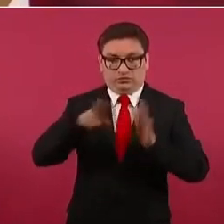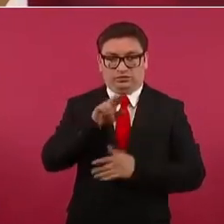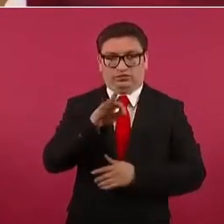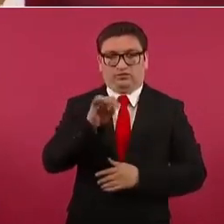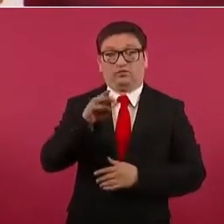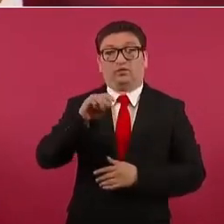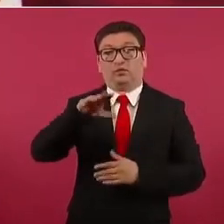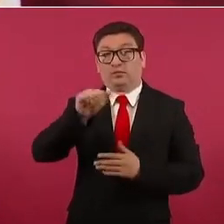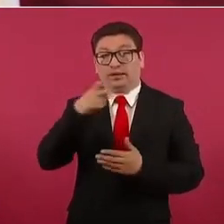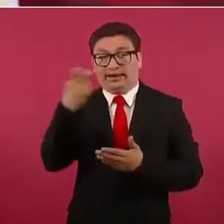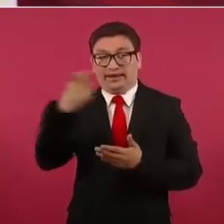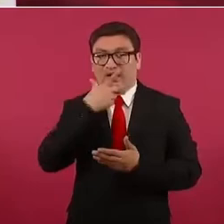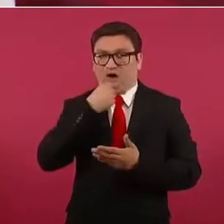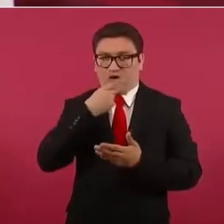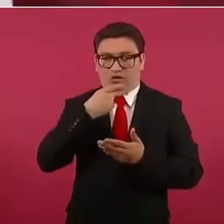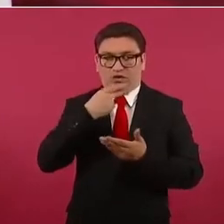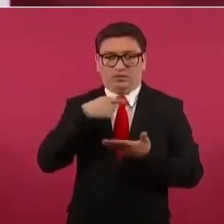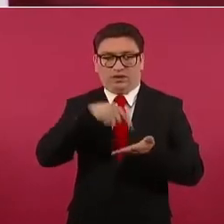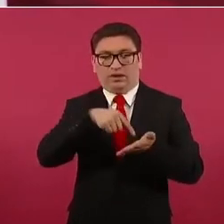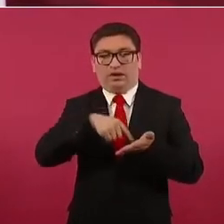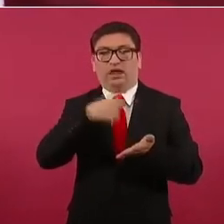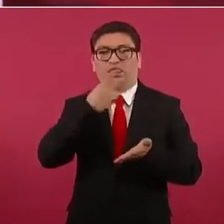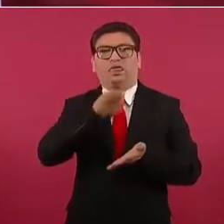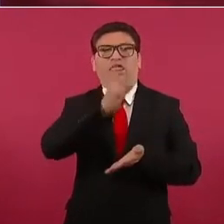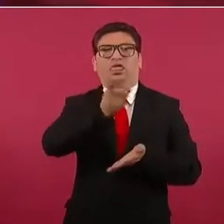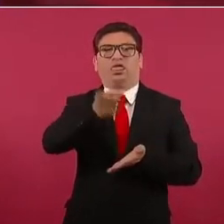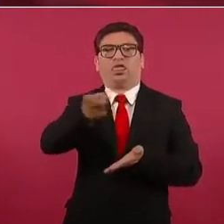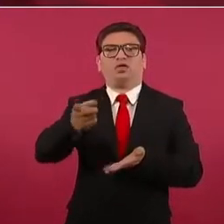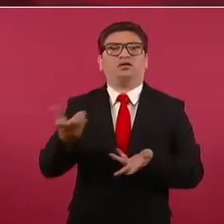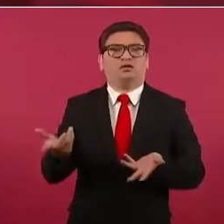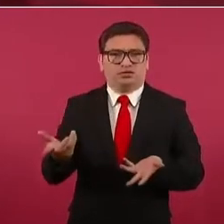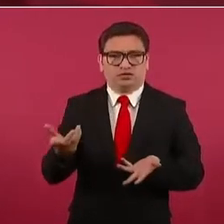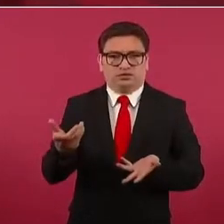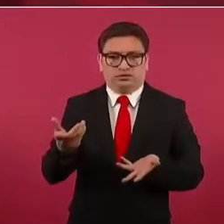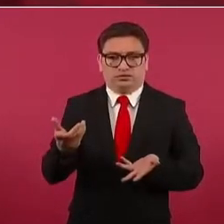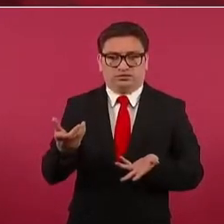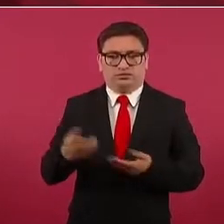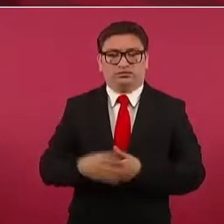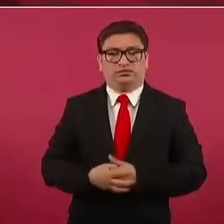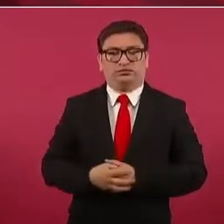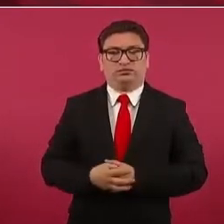Este señor amenaza y chantajea.